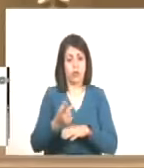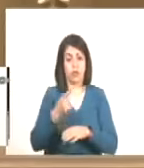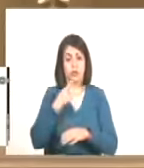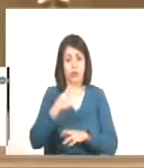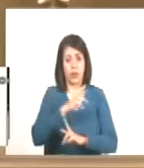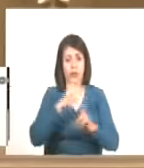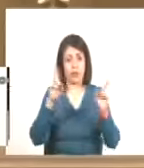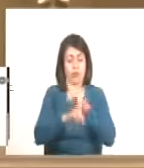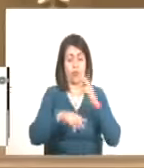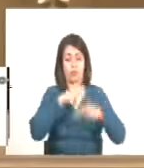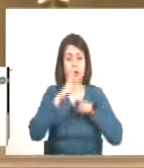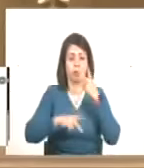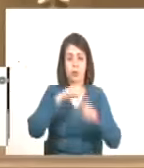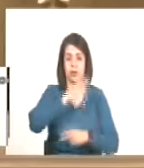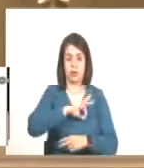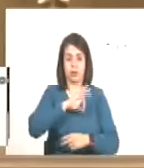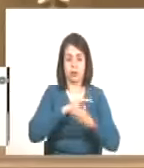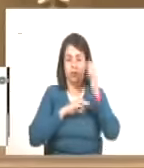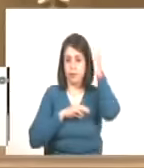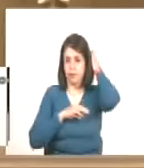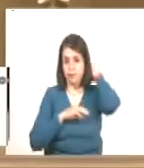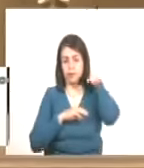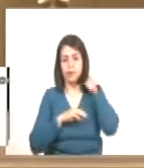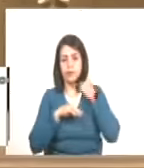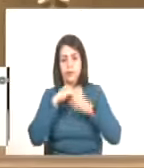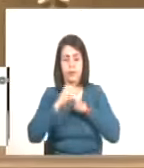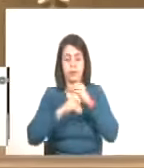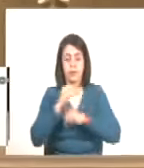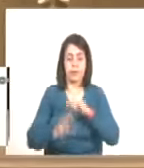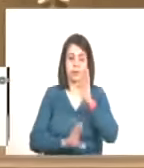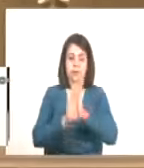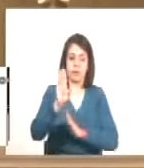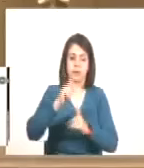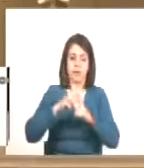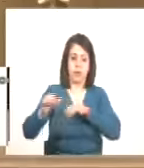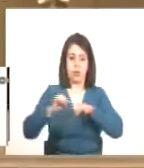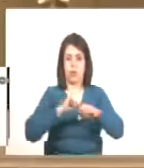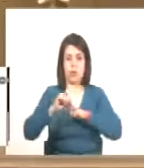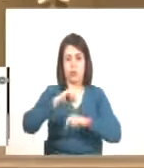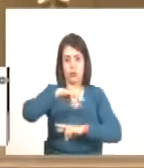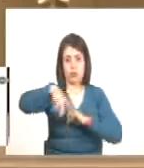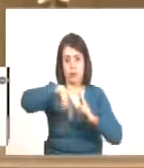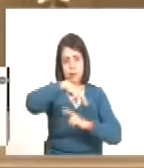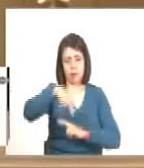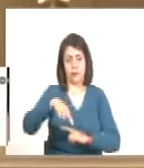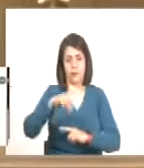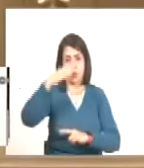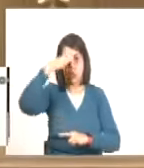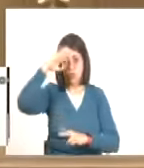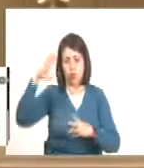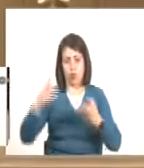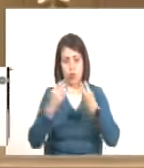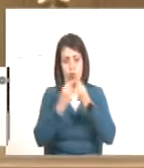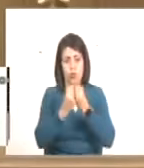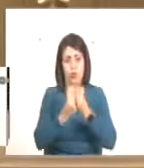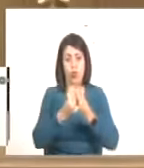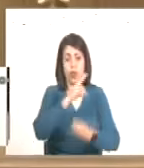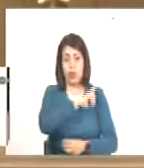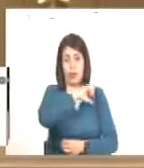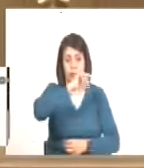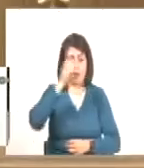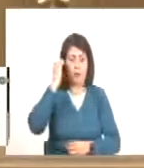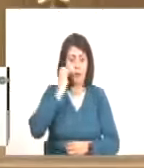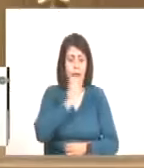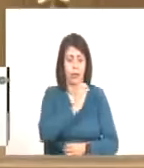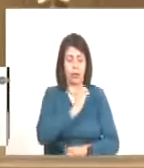de importantes reformas políticas y sociales que lo llevaron a desarrollar movimientos revolucionarios en Cuba junto al comandante en jefe